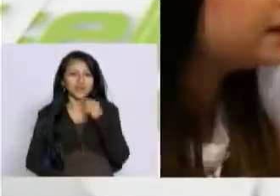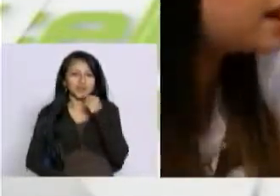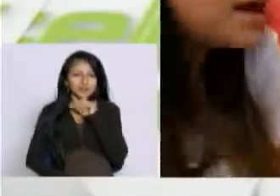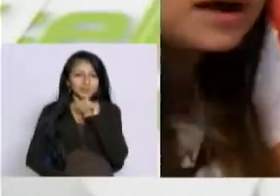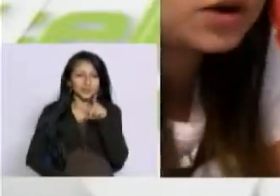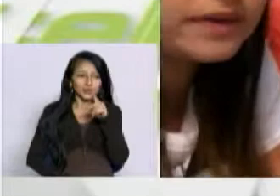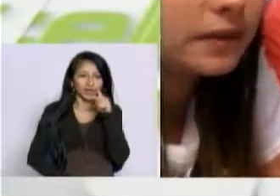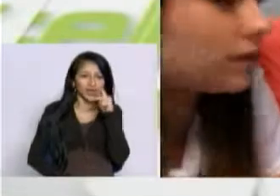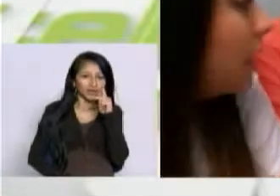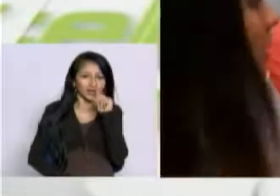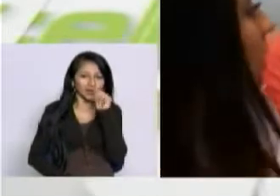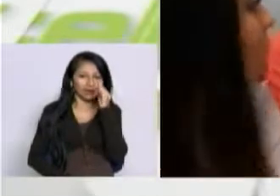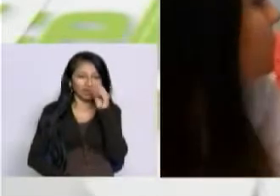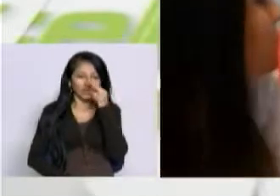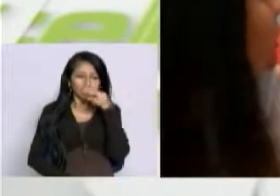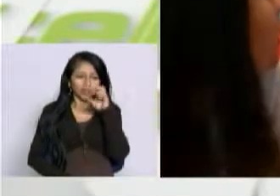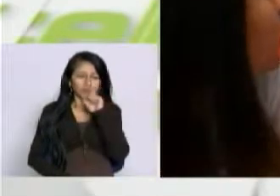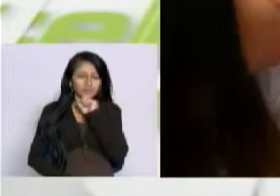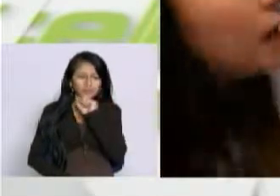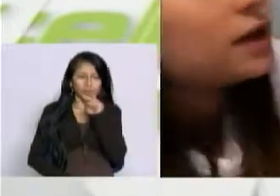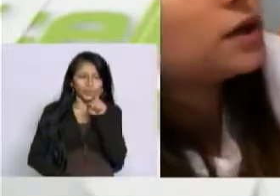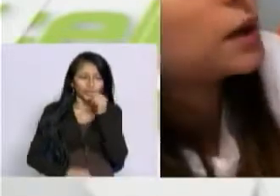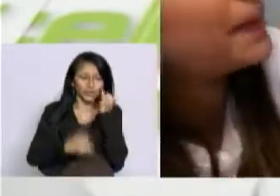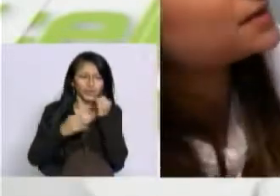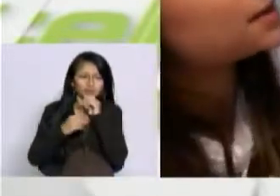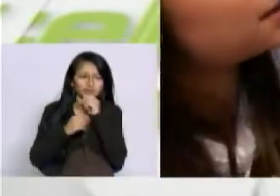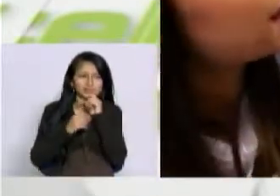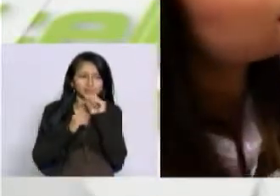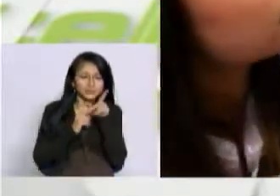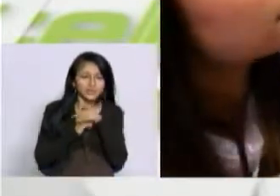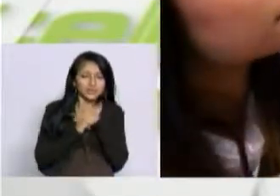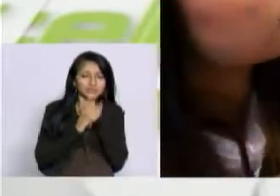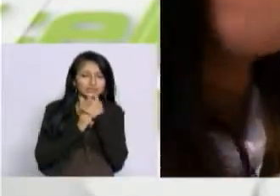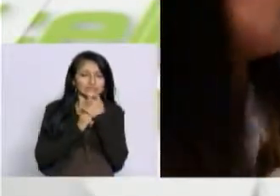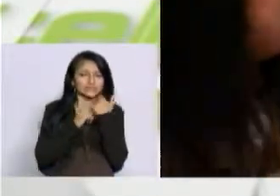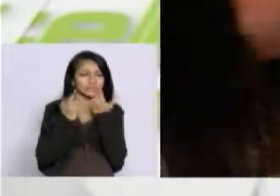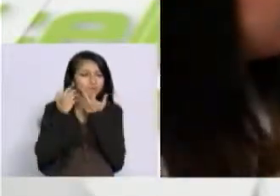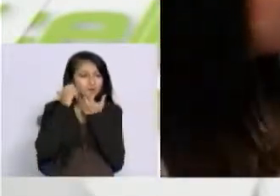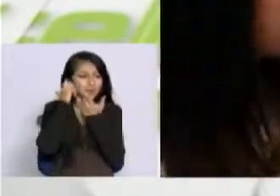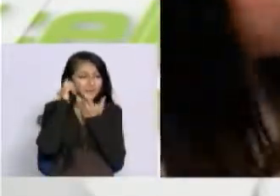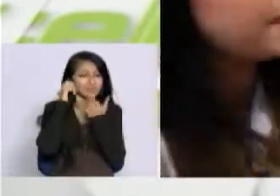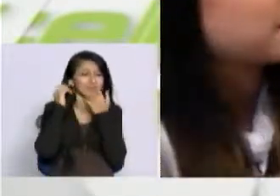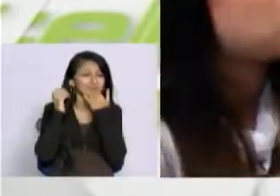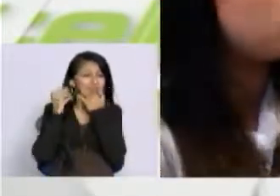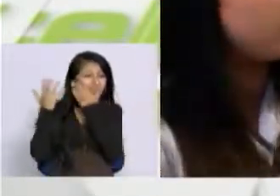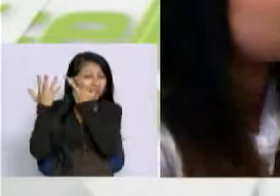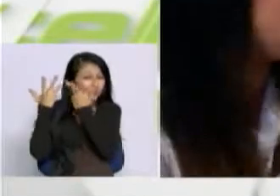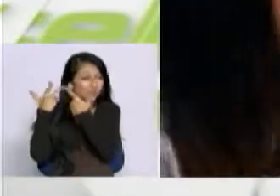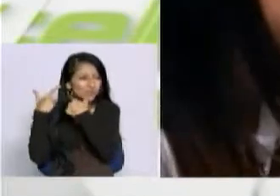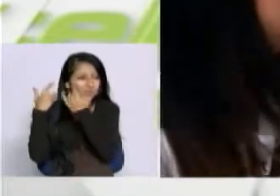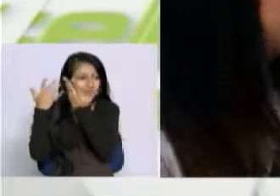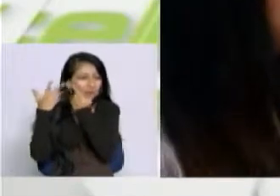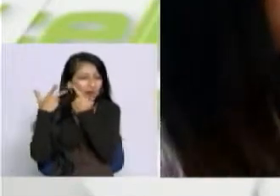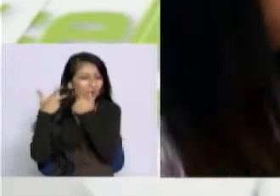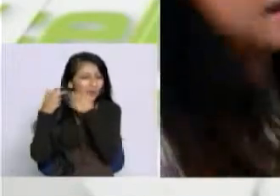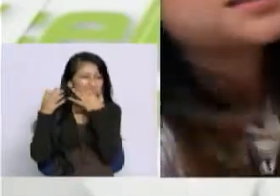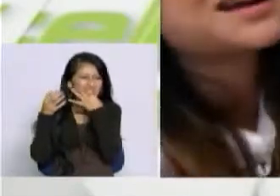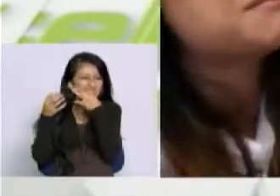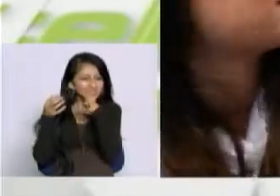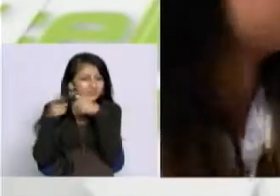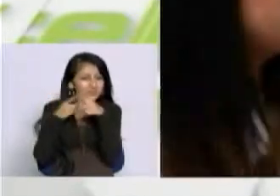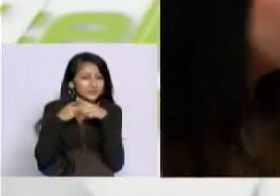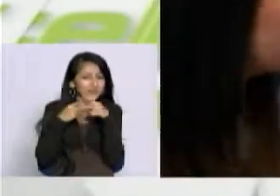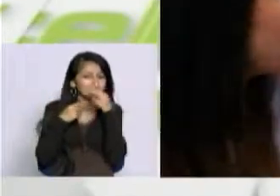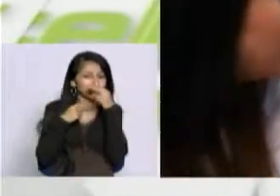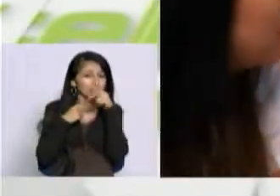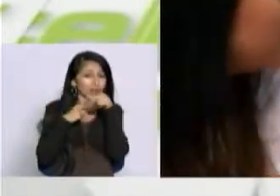Kate, vine acá a comentarte algo. Cuéntame. Lo que pasa es que, o sea, a manera de chisme de pasillo, pues, a mí me han dicho que Hashtag